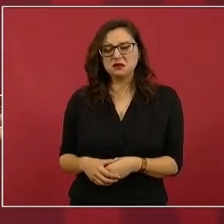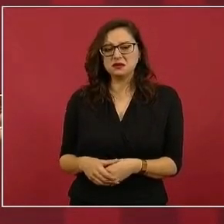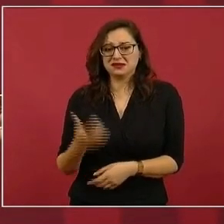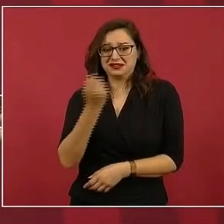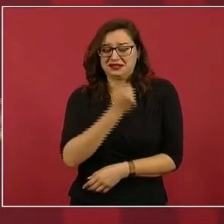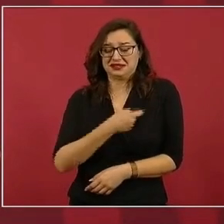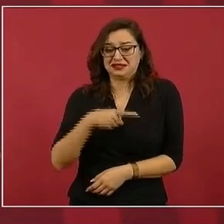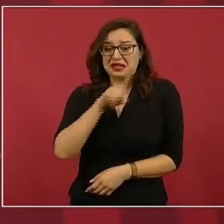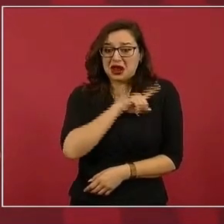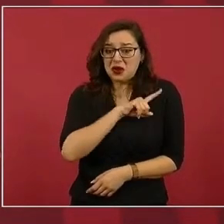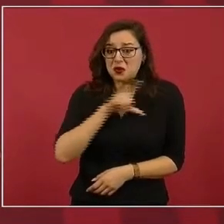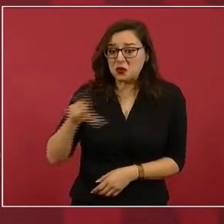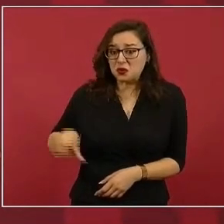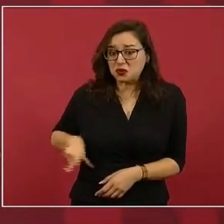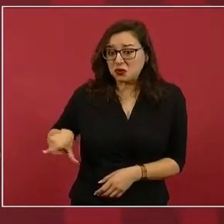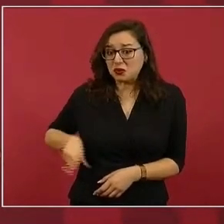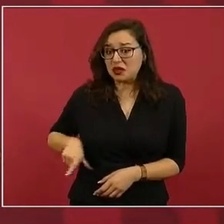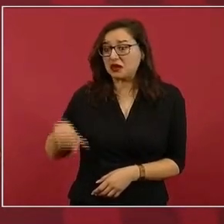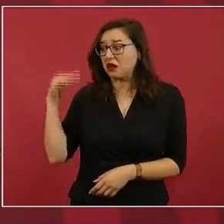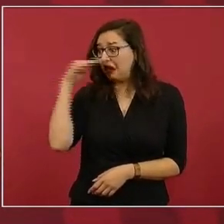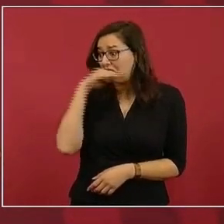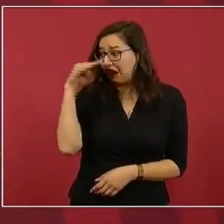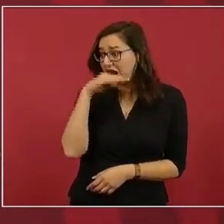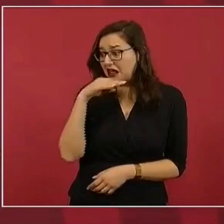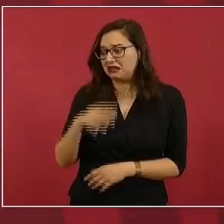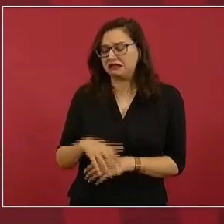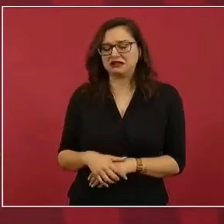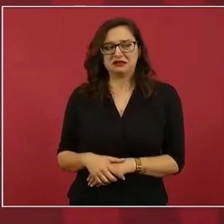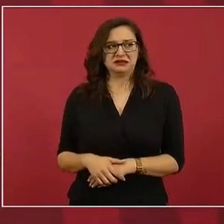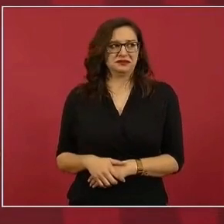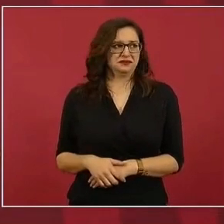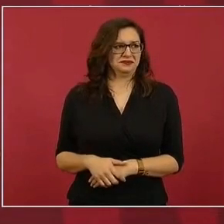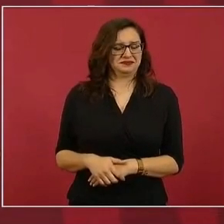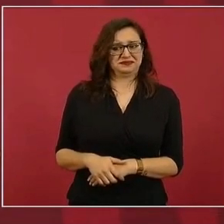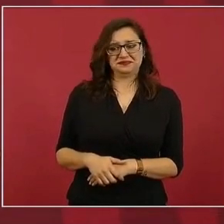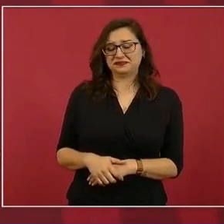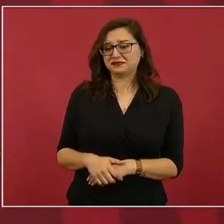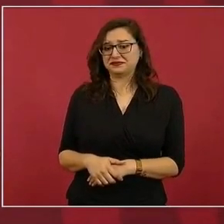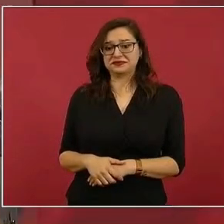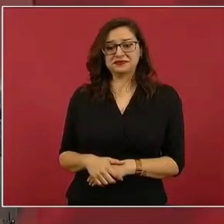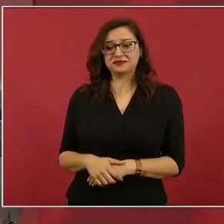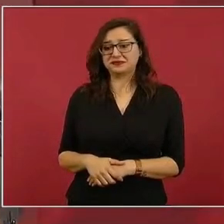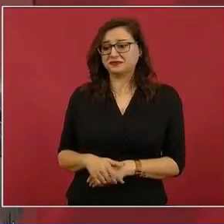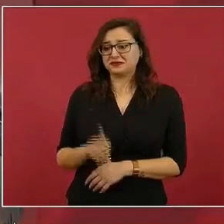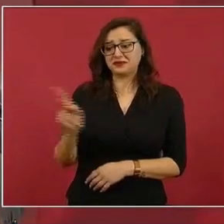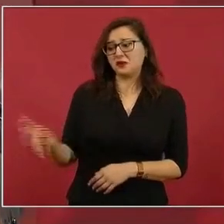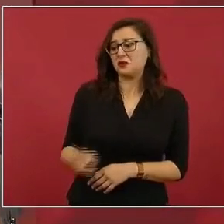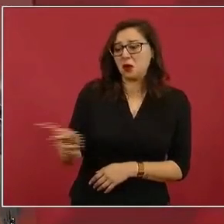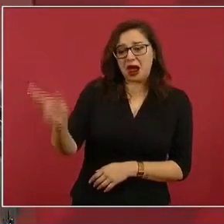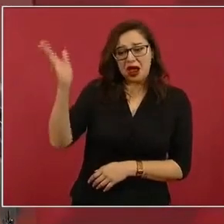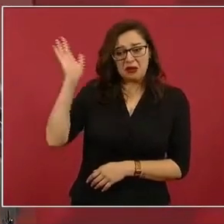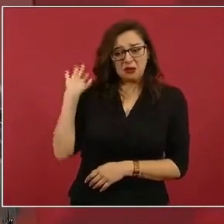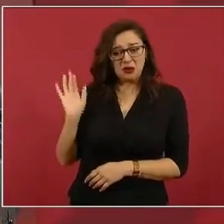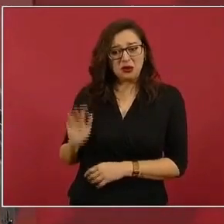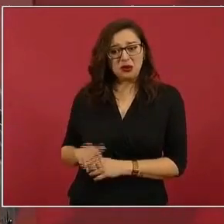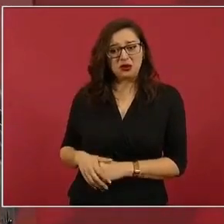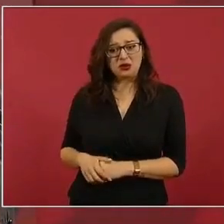para el que no tiene seguridad social, es también